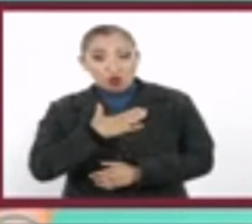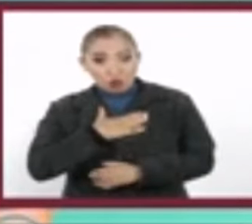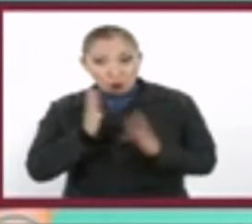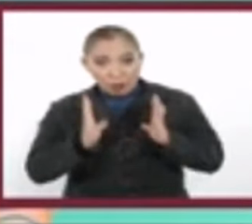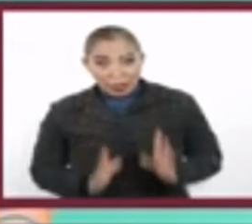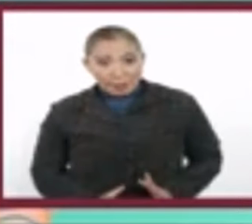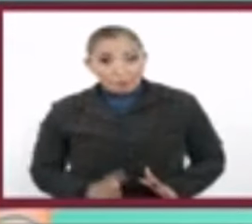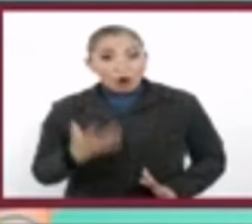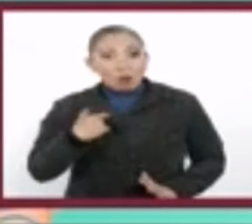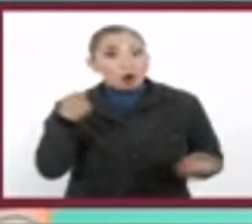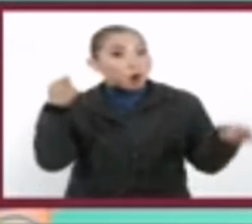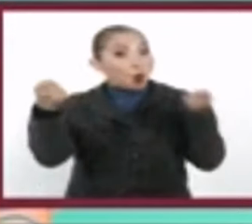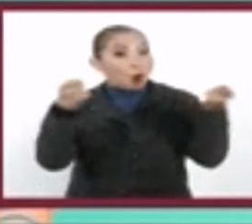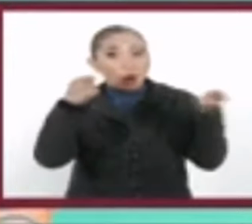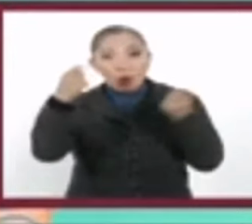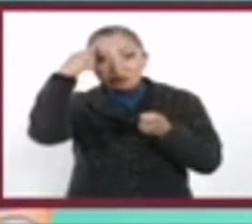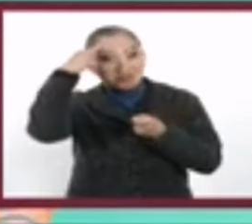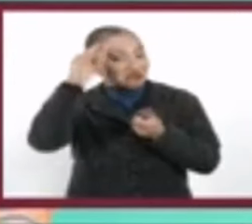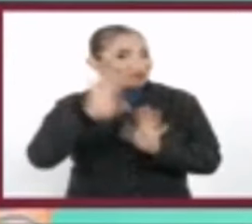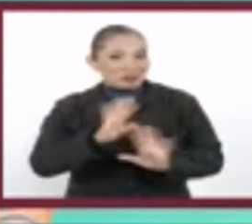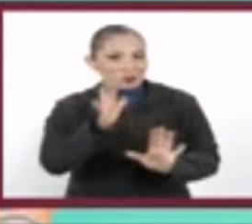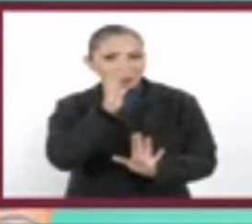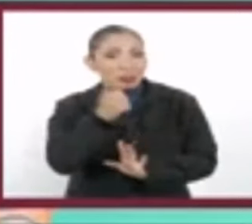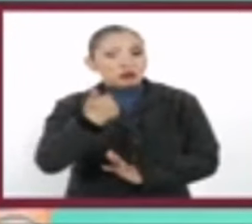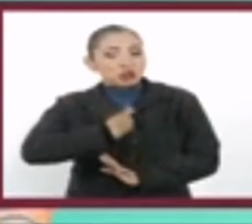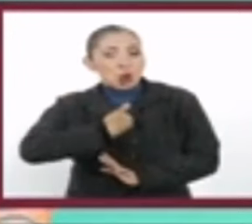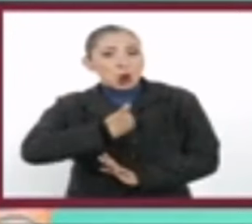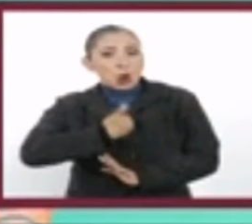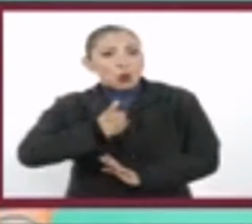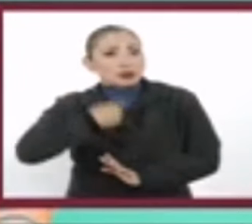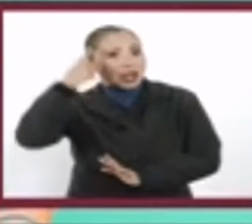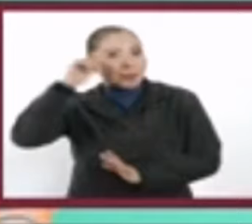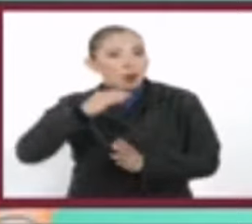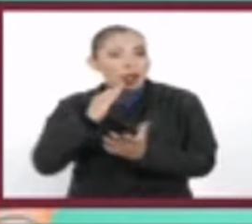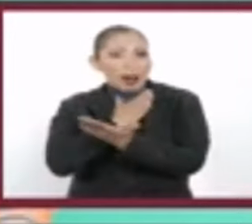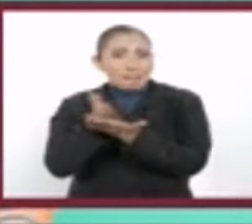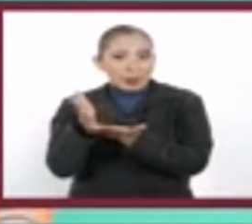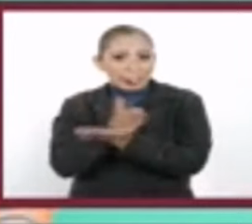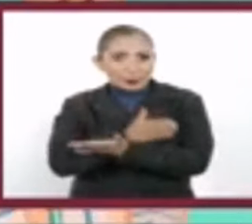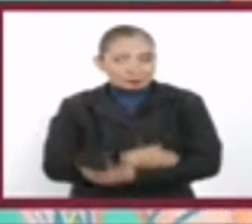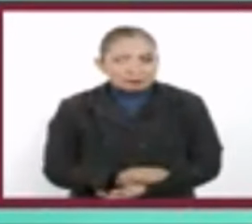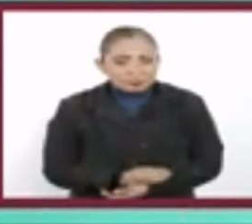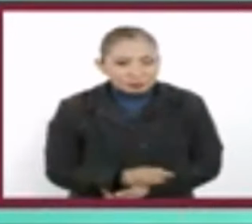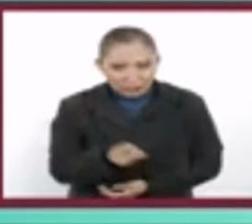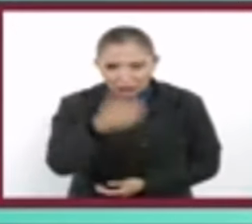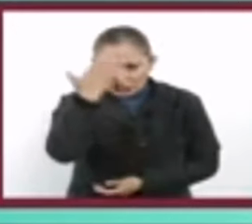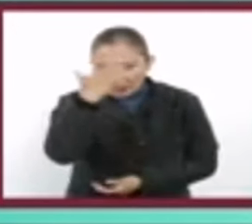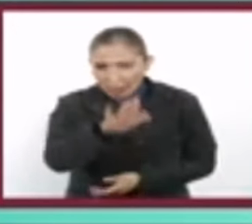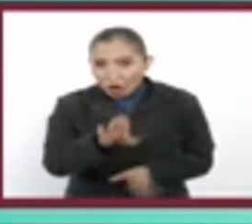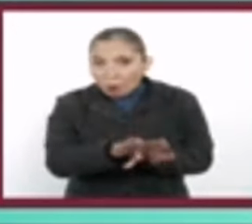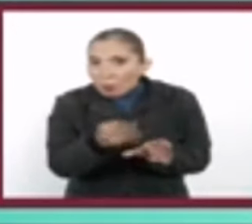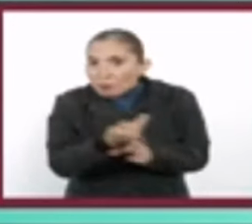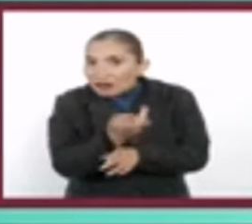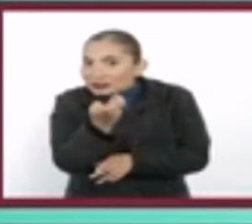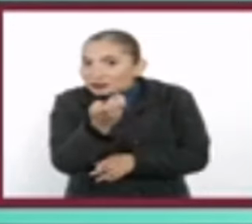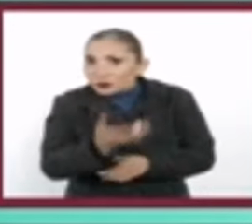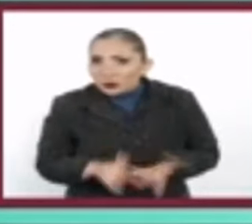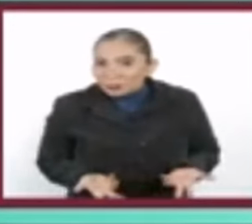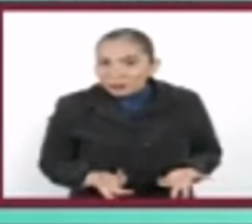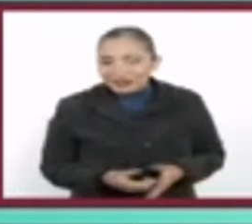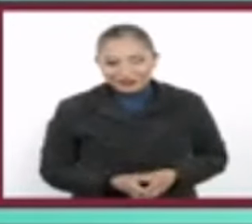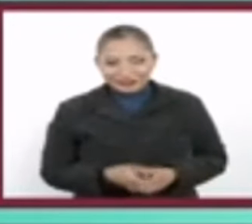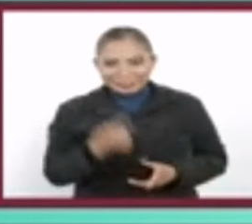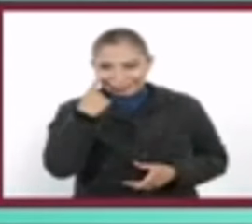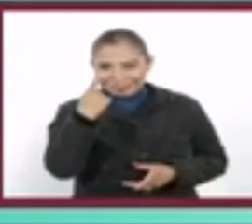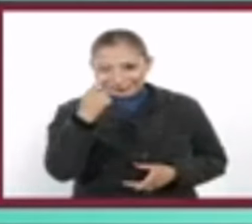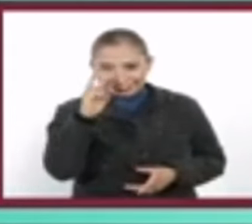una reacción que no es controlada por la conciencia, pues no interviene el cerebro. ¿Quieres saber cómo sucede este